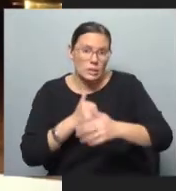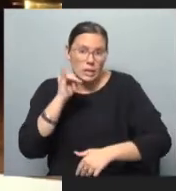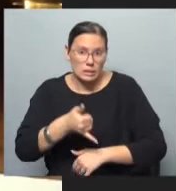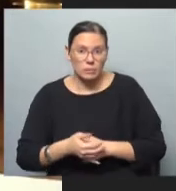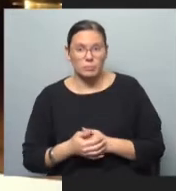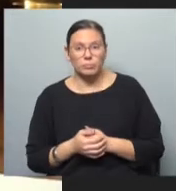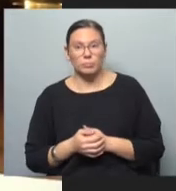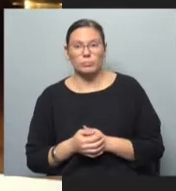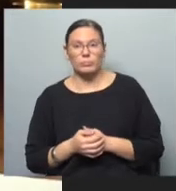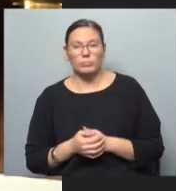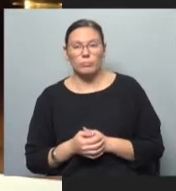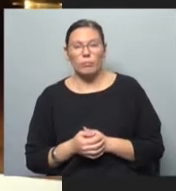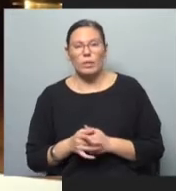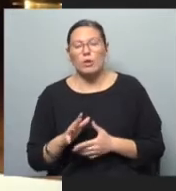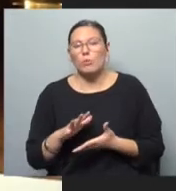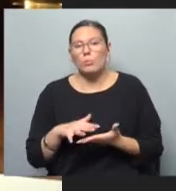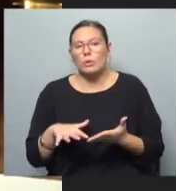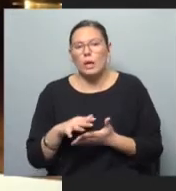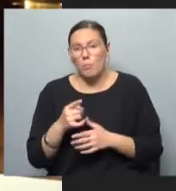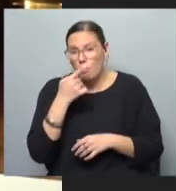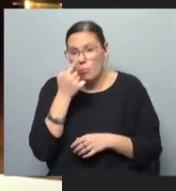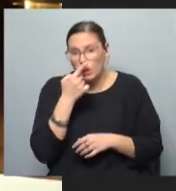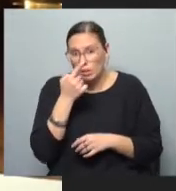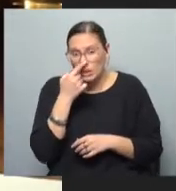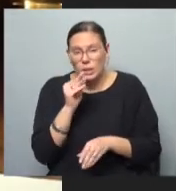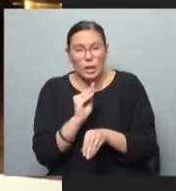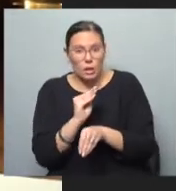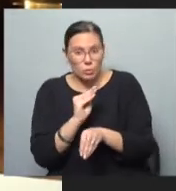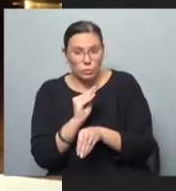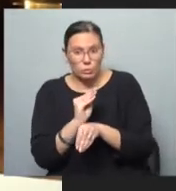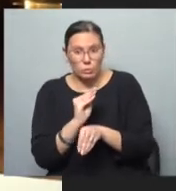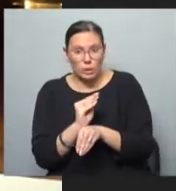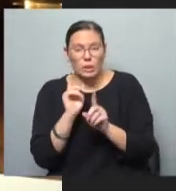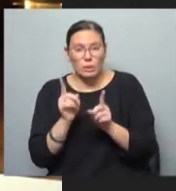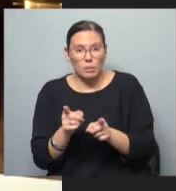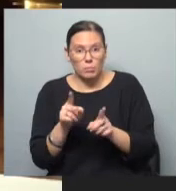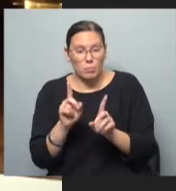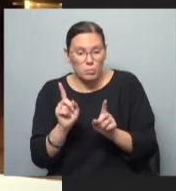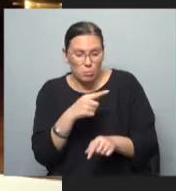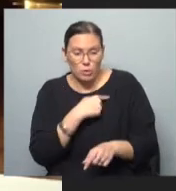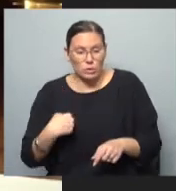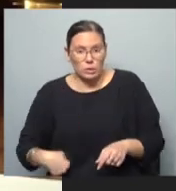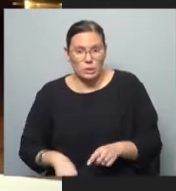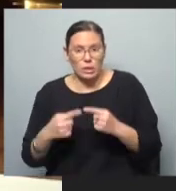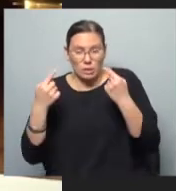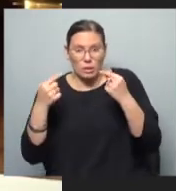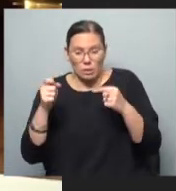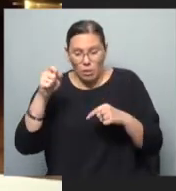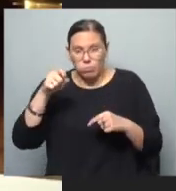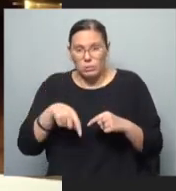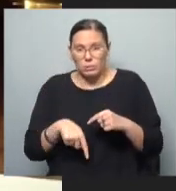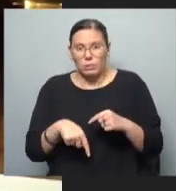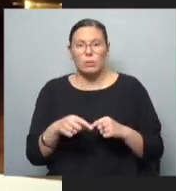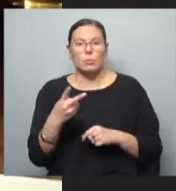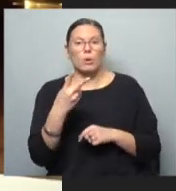también. Sí, es como un aspecto súper interesante de la cultura. Y también todo un tema de la propia China, ¿eh? Son